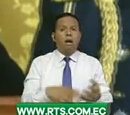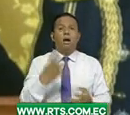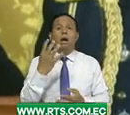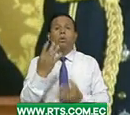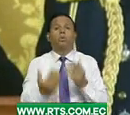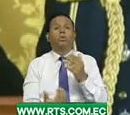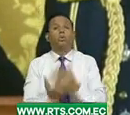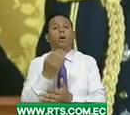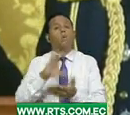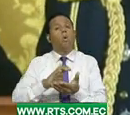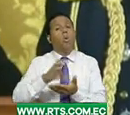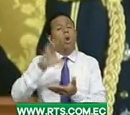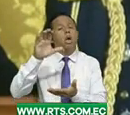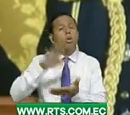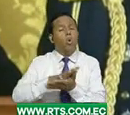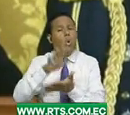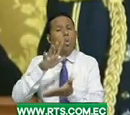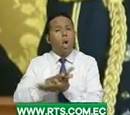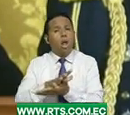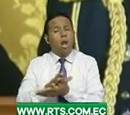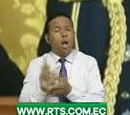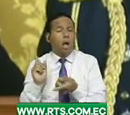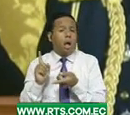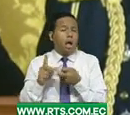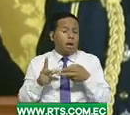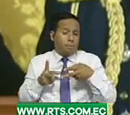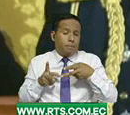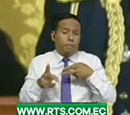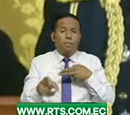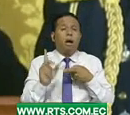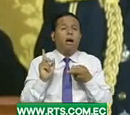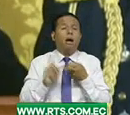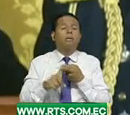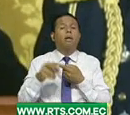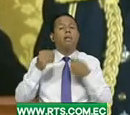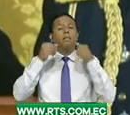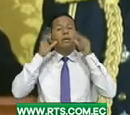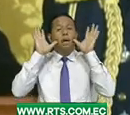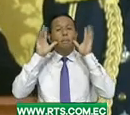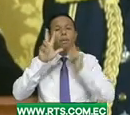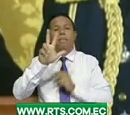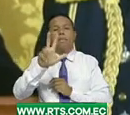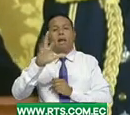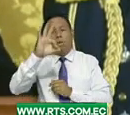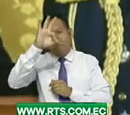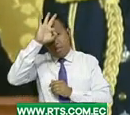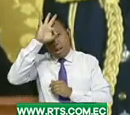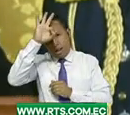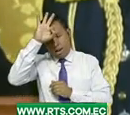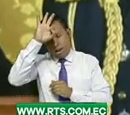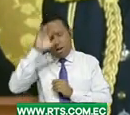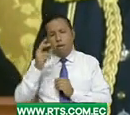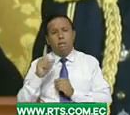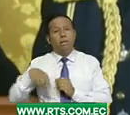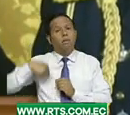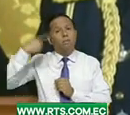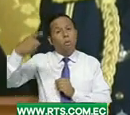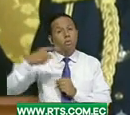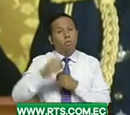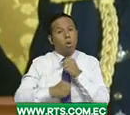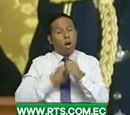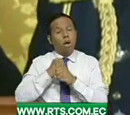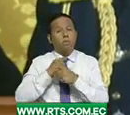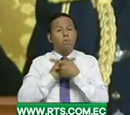Vamos a inaugurar hasta diciembre 3 hospitales y hasta marzo 31 del próximo año. El